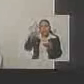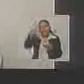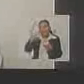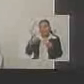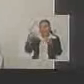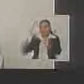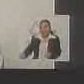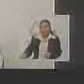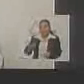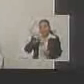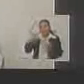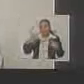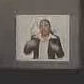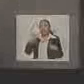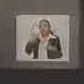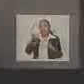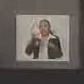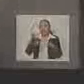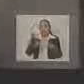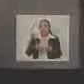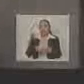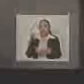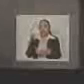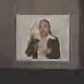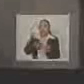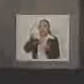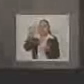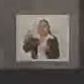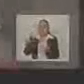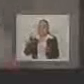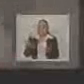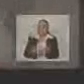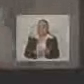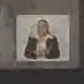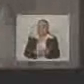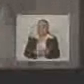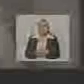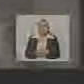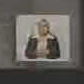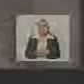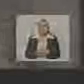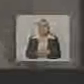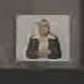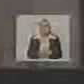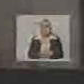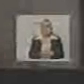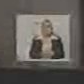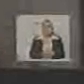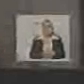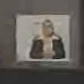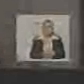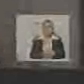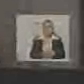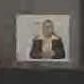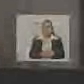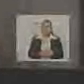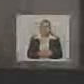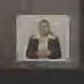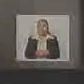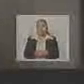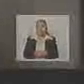ninguno de mis vecinos. Gracias. Gracias, pues terminamos así la ronda inicial del tema 2, transparencia y